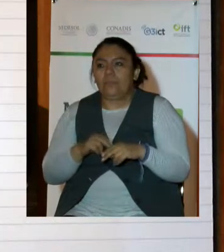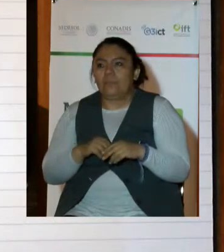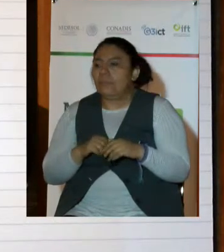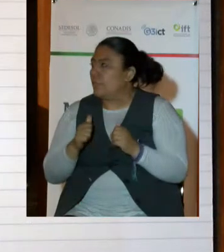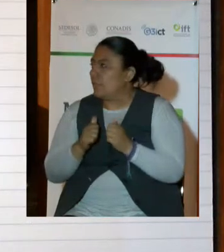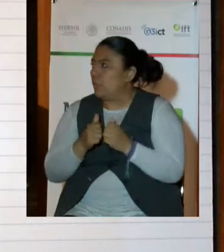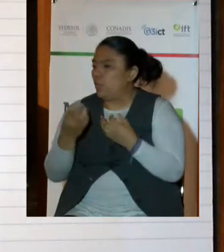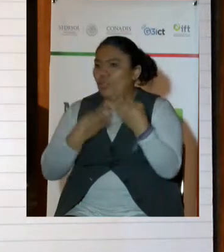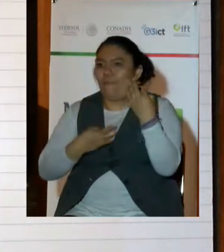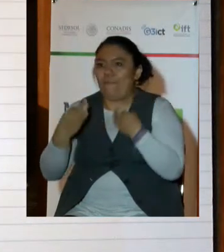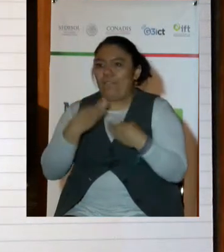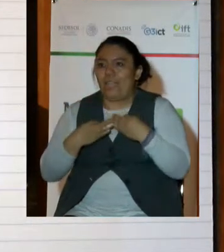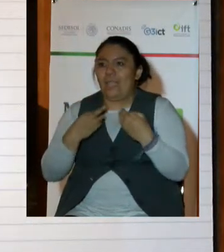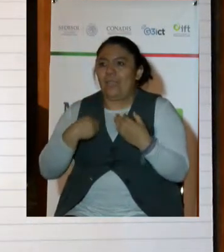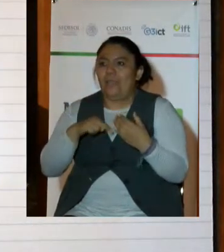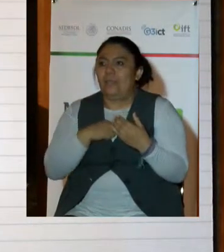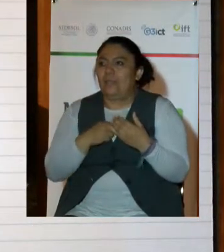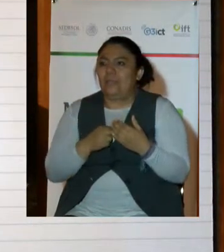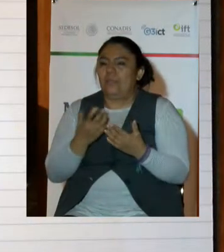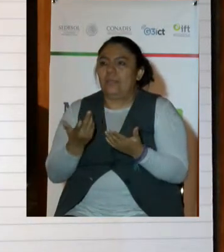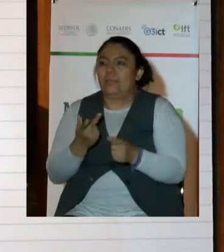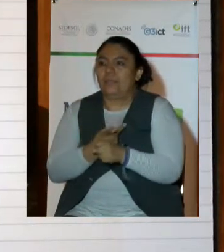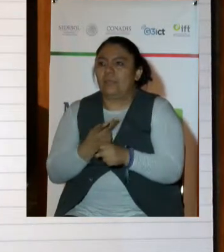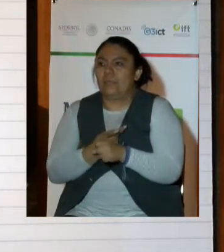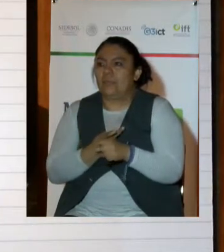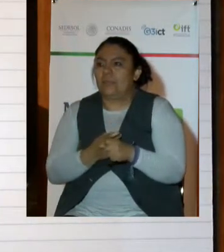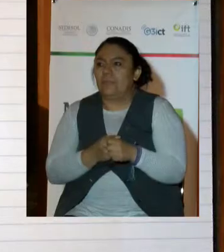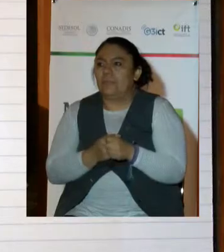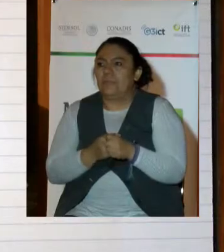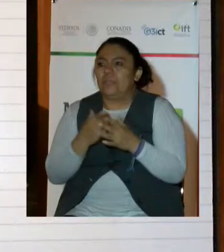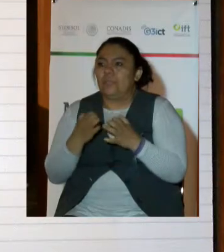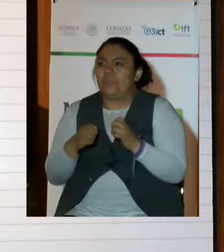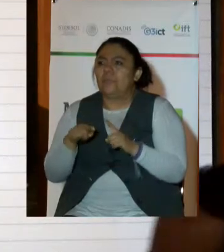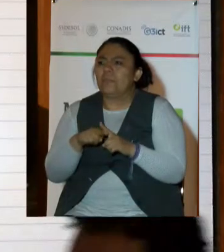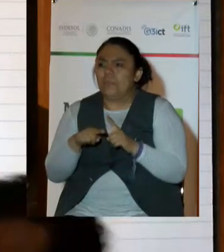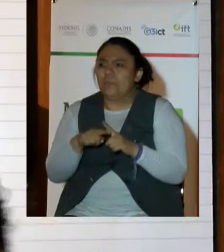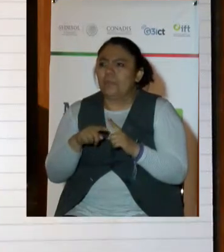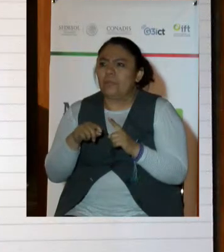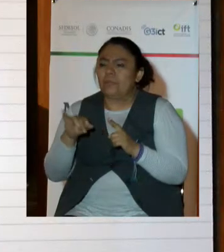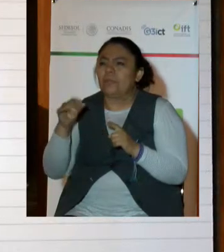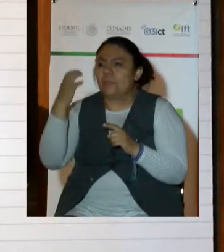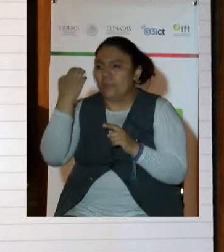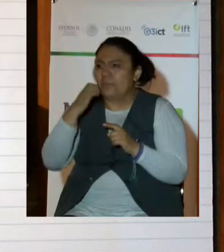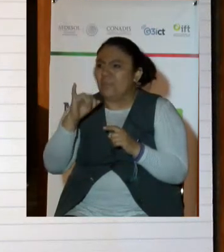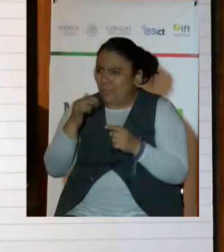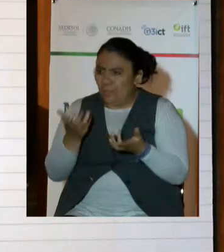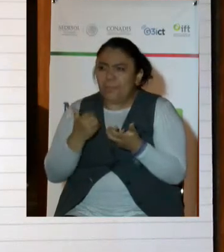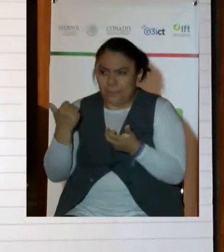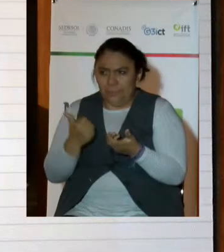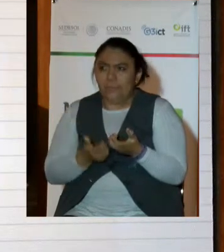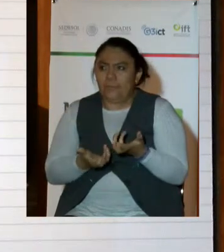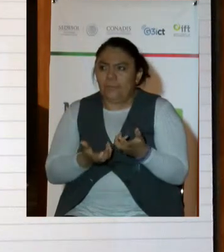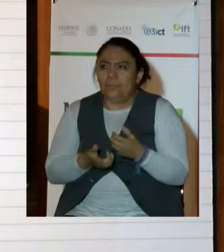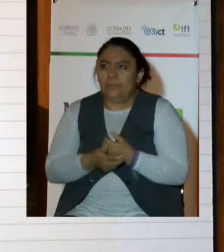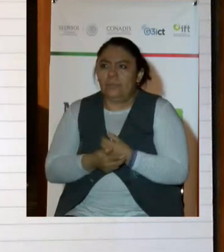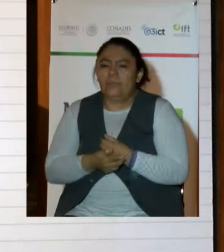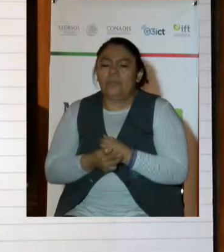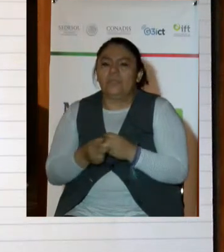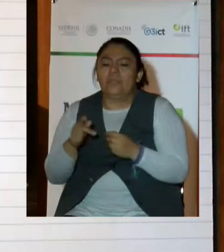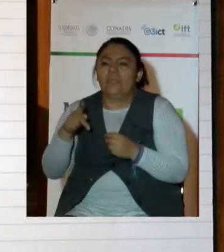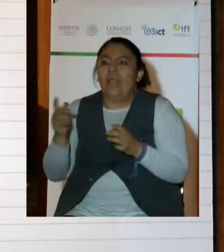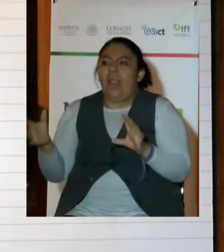hay unión entre un instituto, y que hay que aclararlo, con independencia de que somos